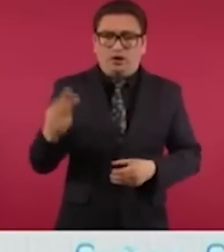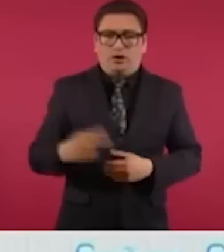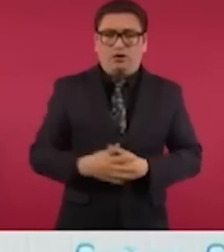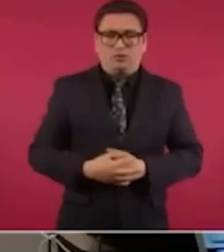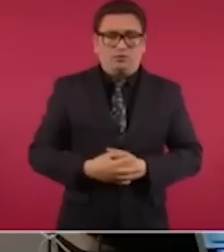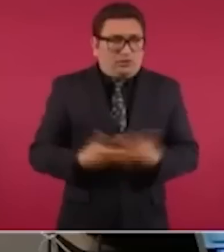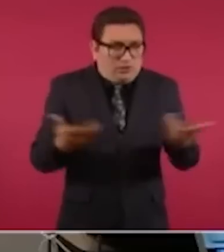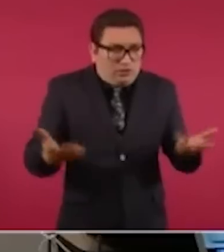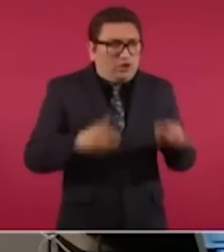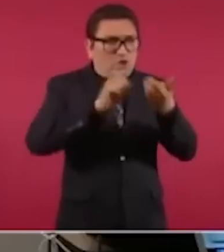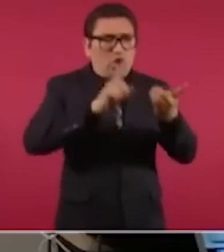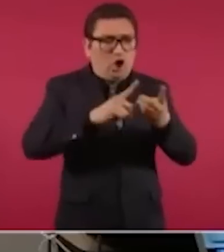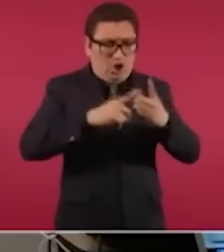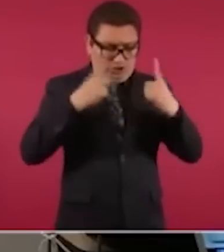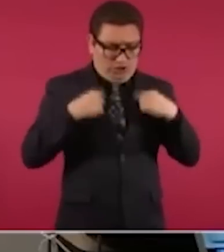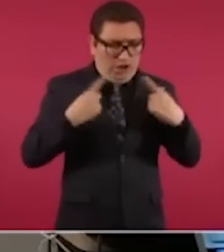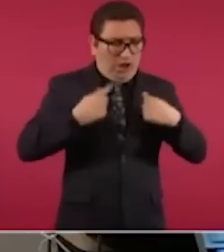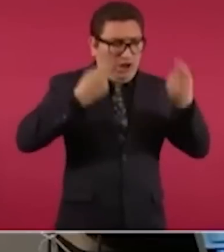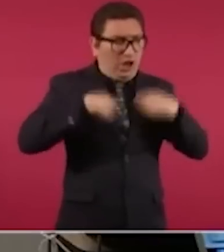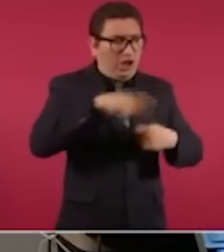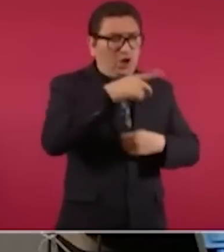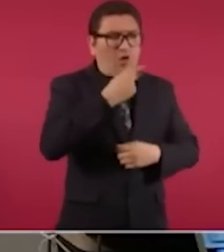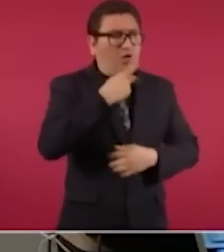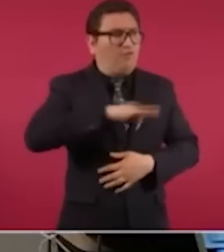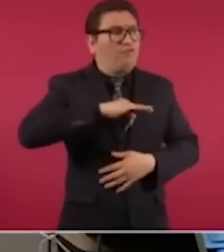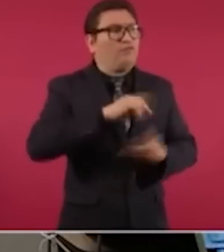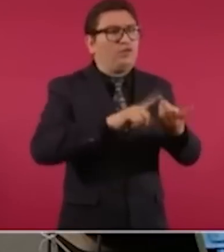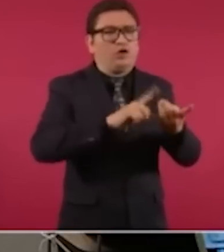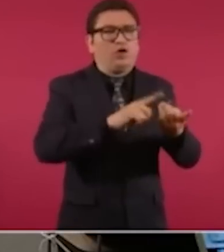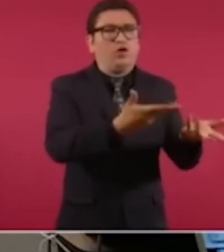Dónde está la camisa del hombre feliz